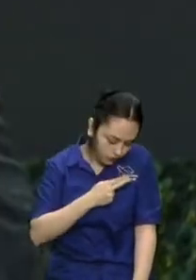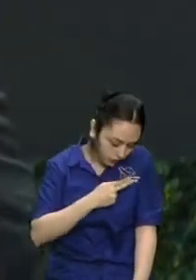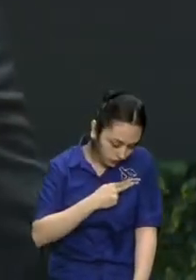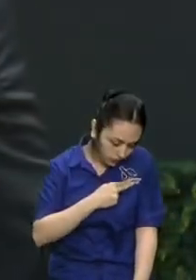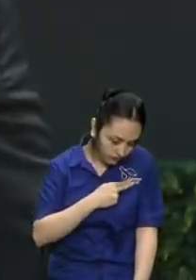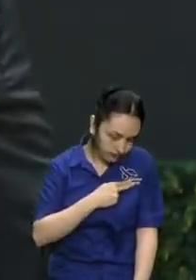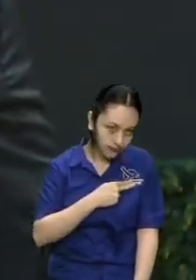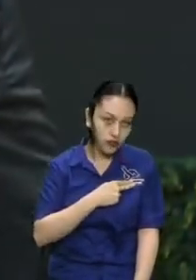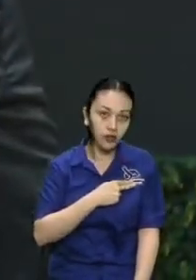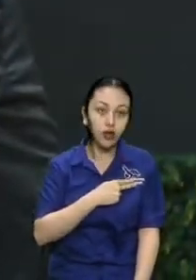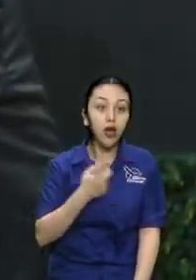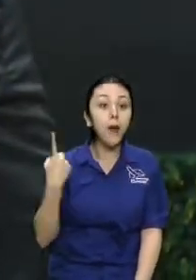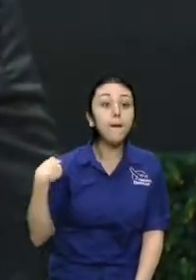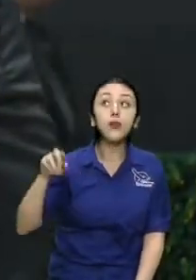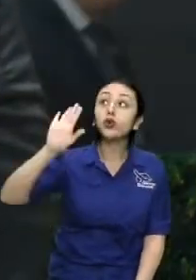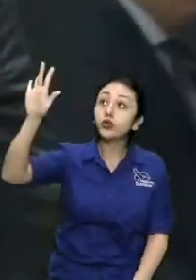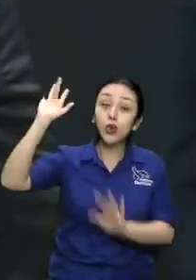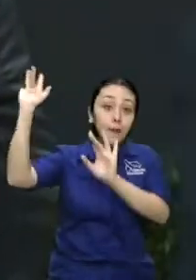va a hacer el menor.